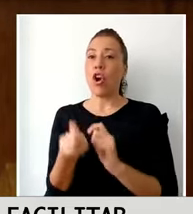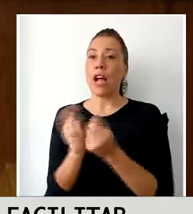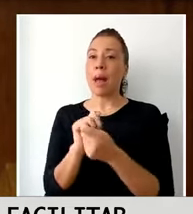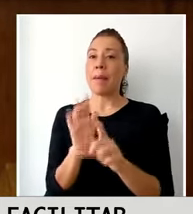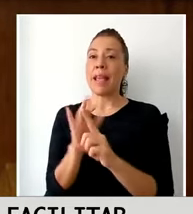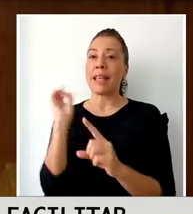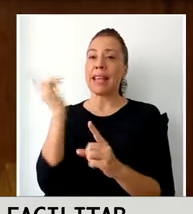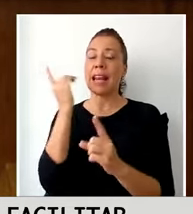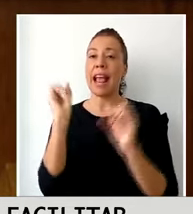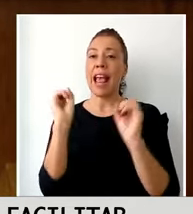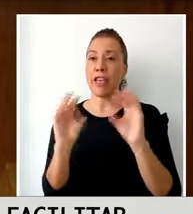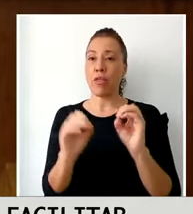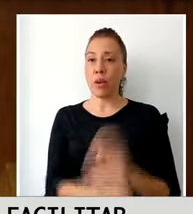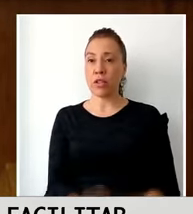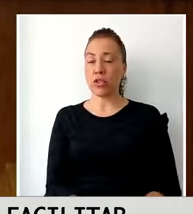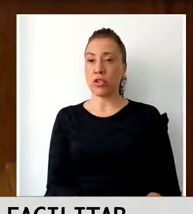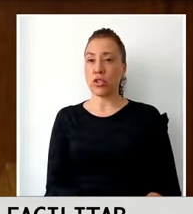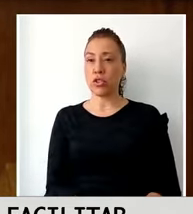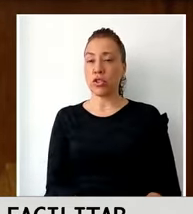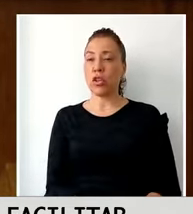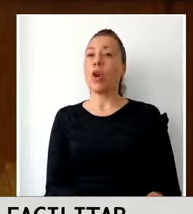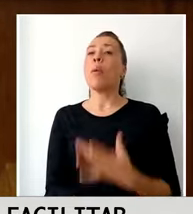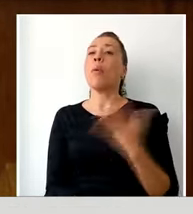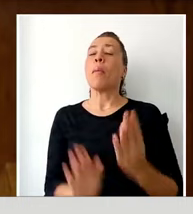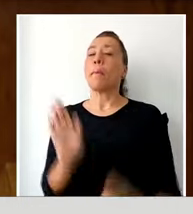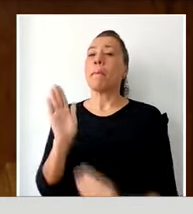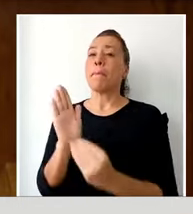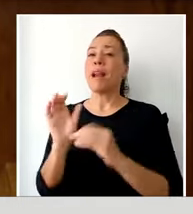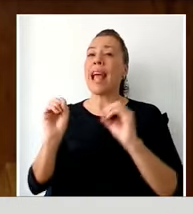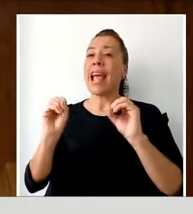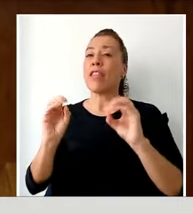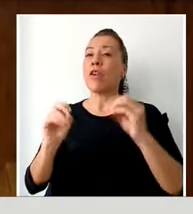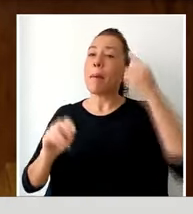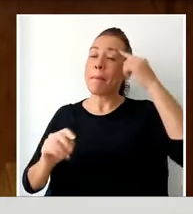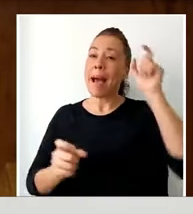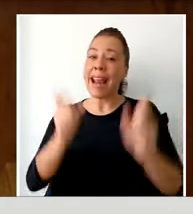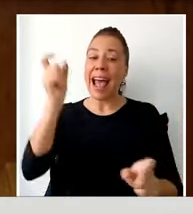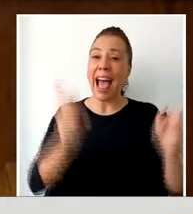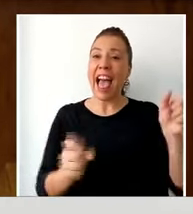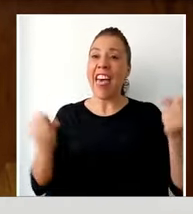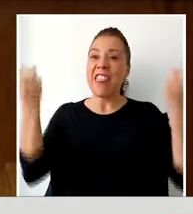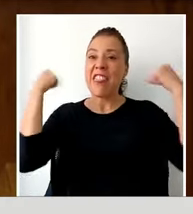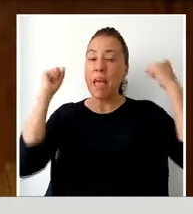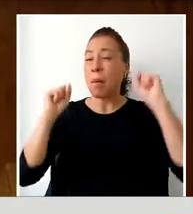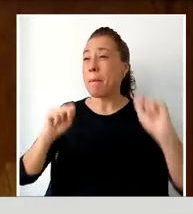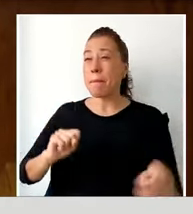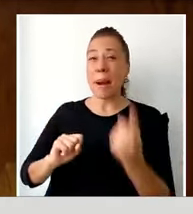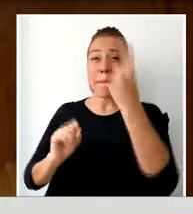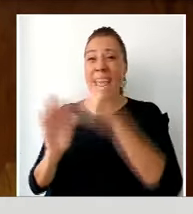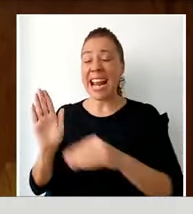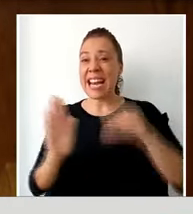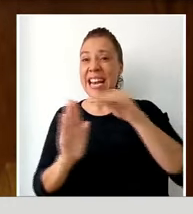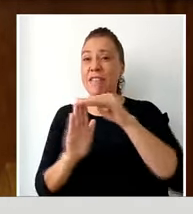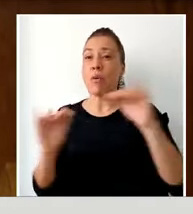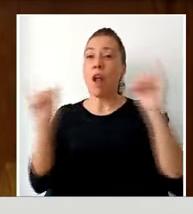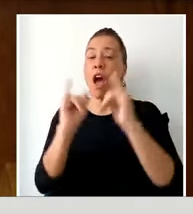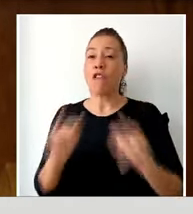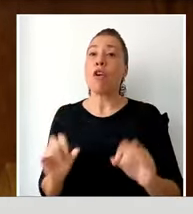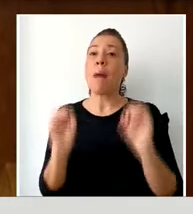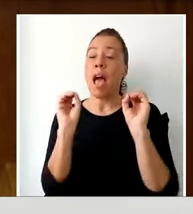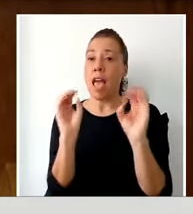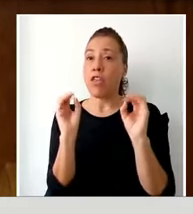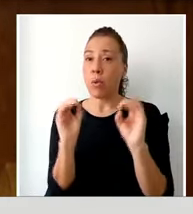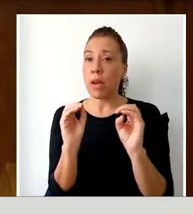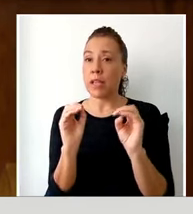educación en el sentido de incorporar la educación para deportistas de alto rendimiento como una modalidad educativa y